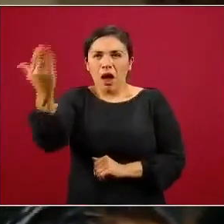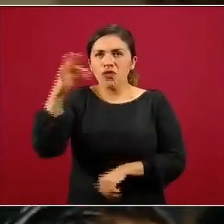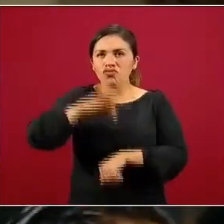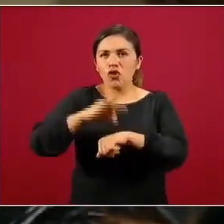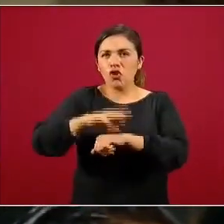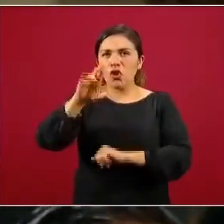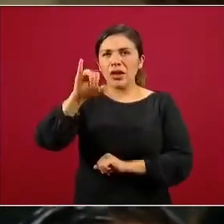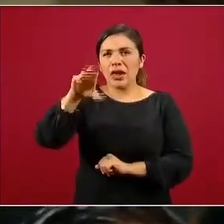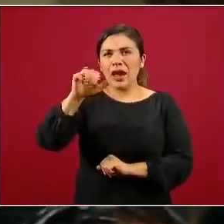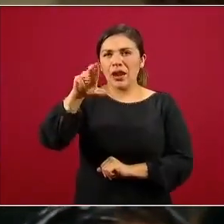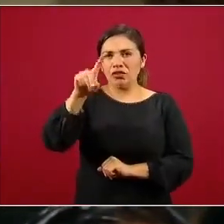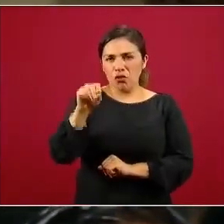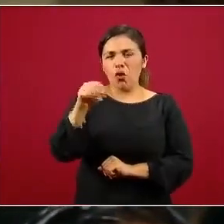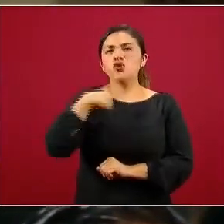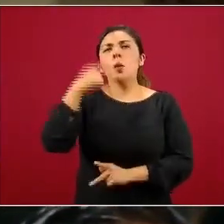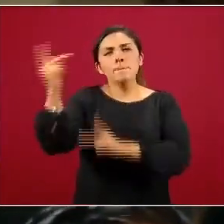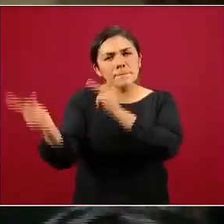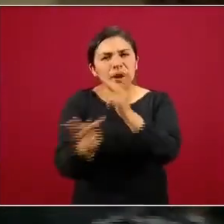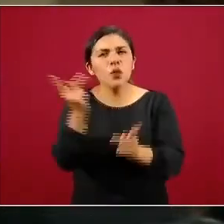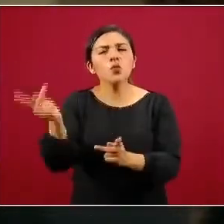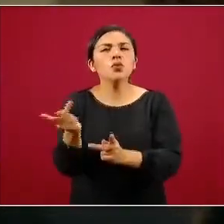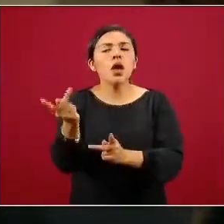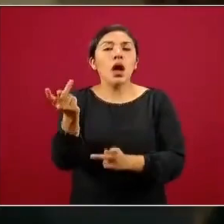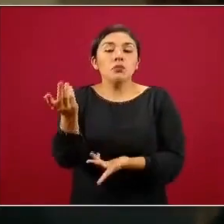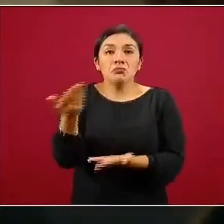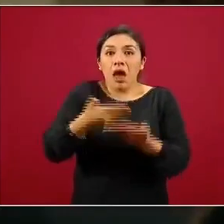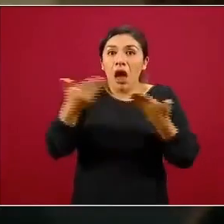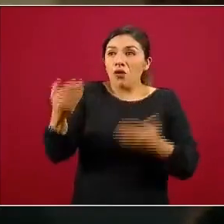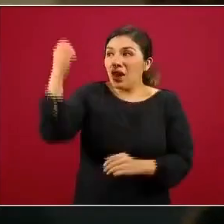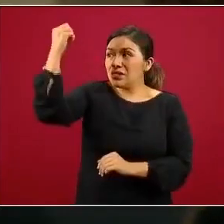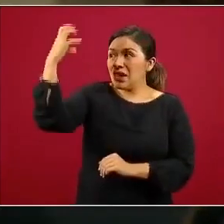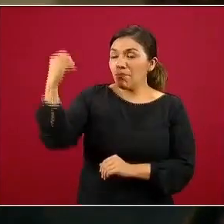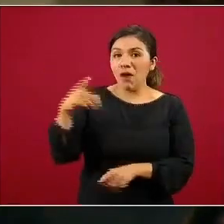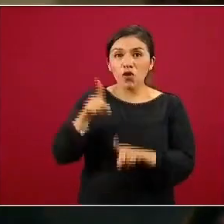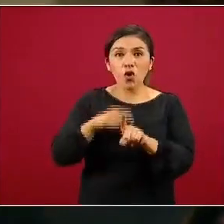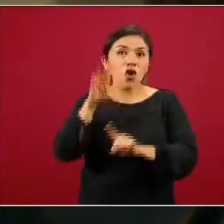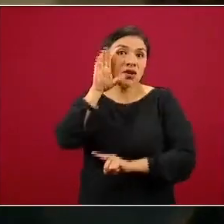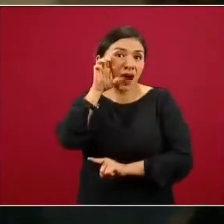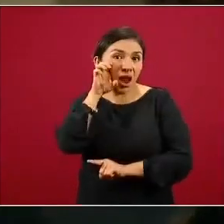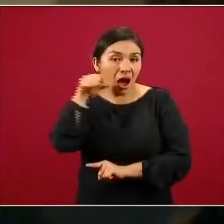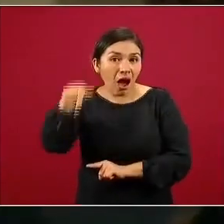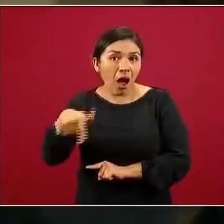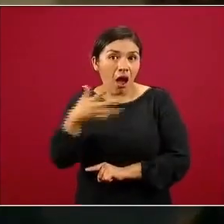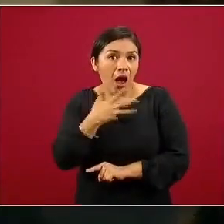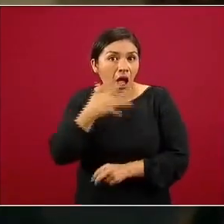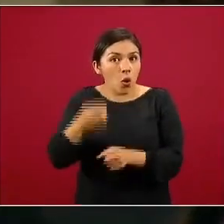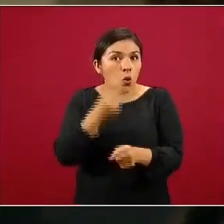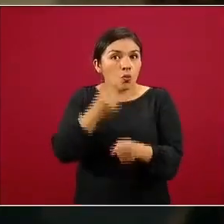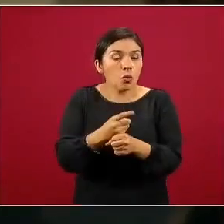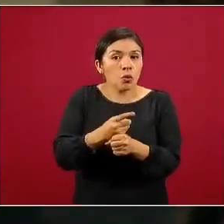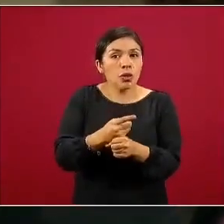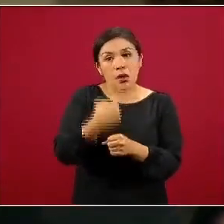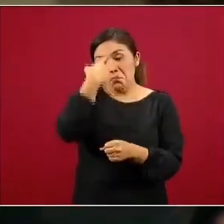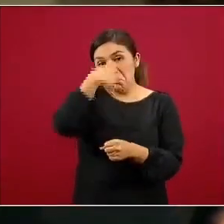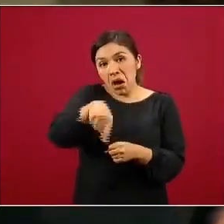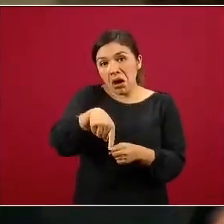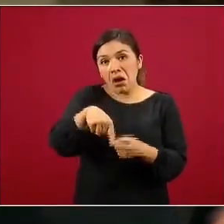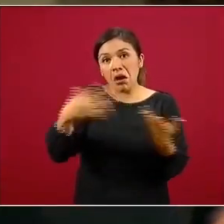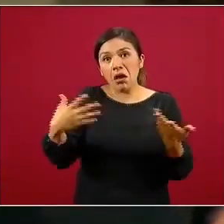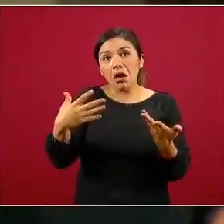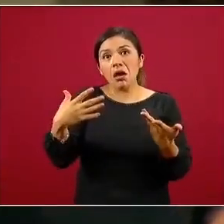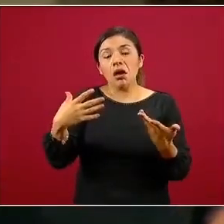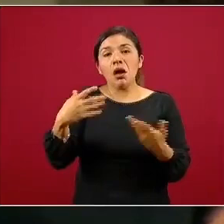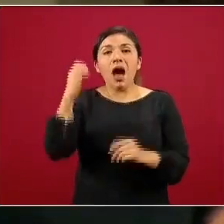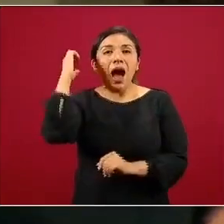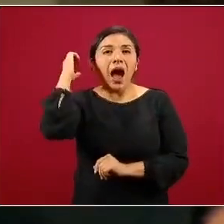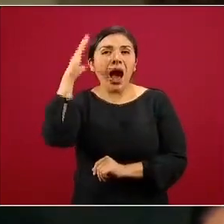doctor Ricardo Cortés, preguntarle si ahora con el semáforo naranja va a haber oportunidad para que la Liga